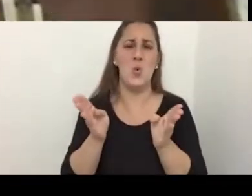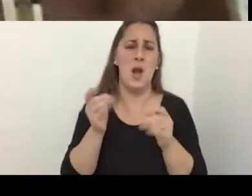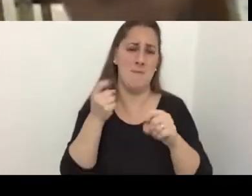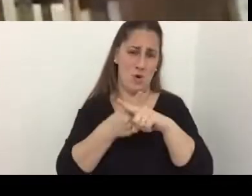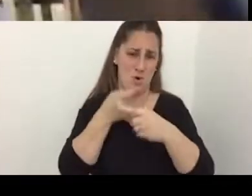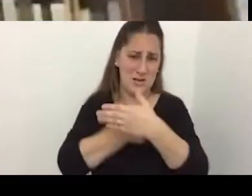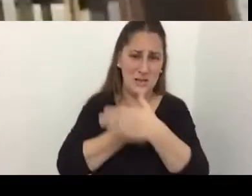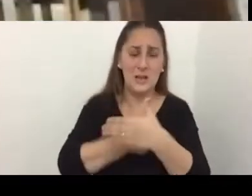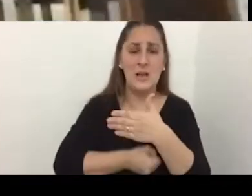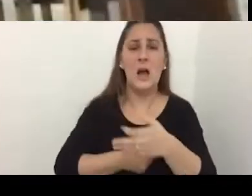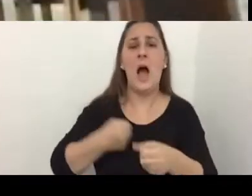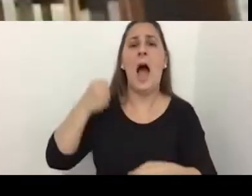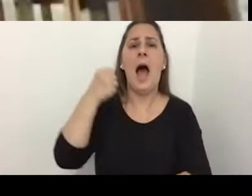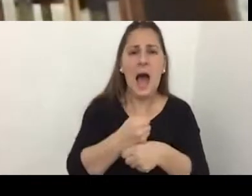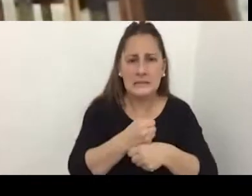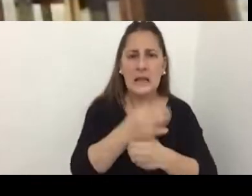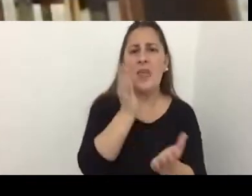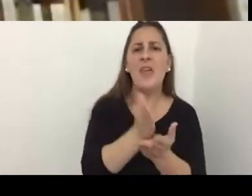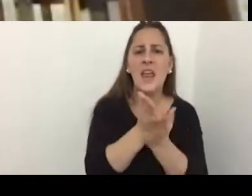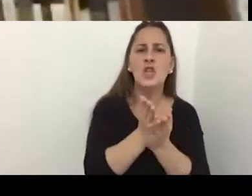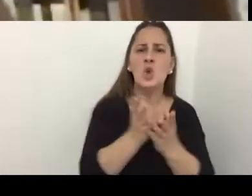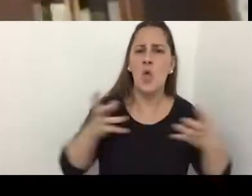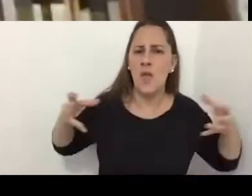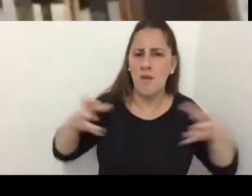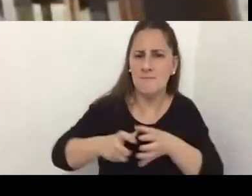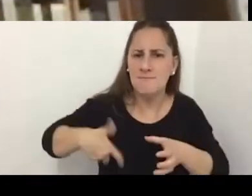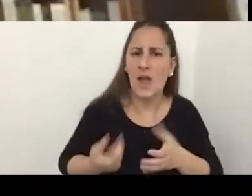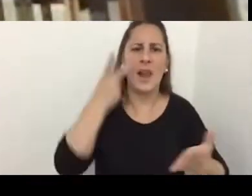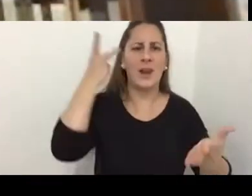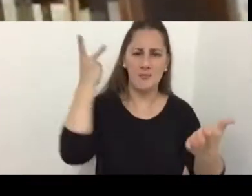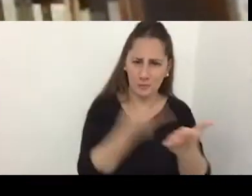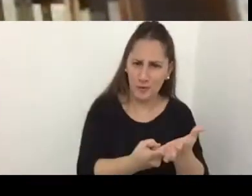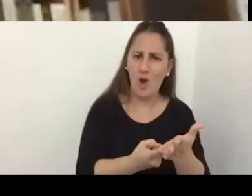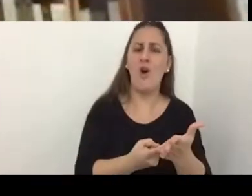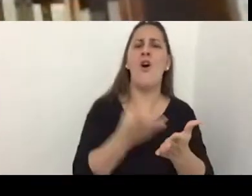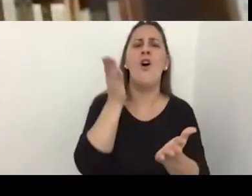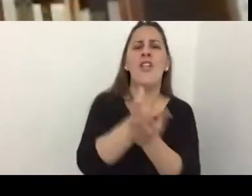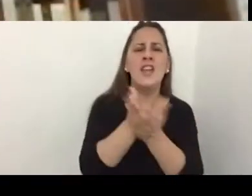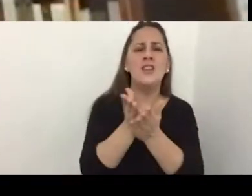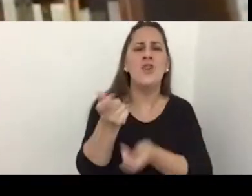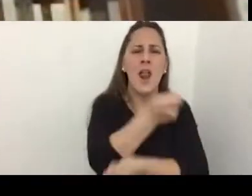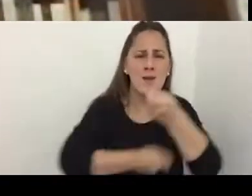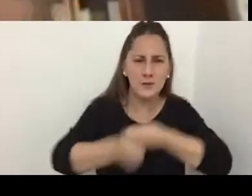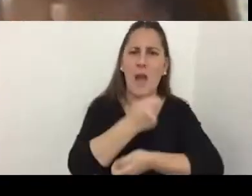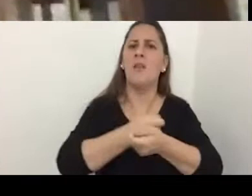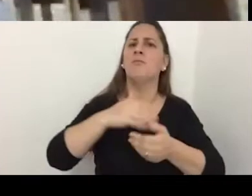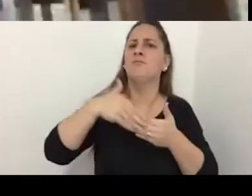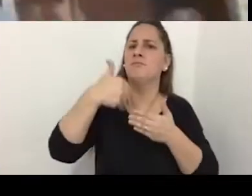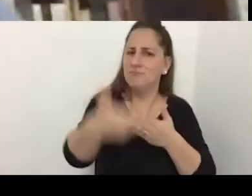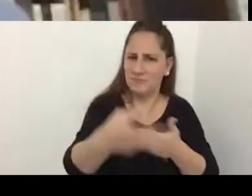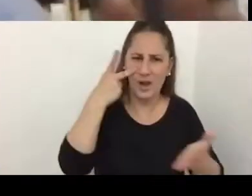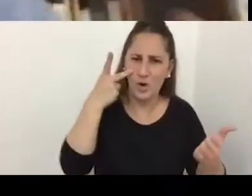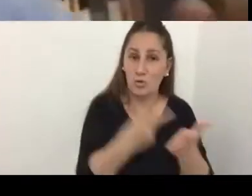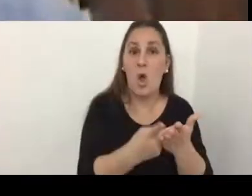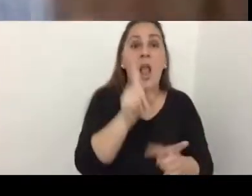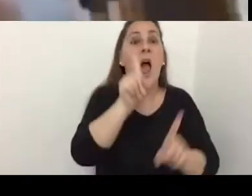hasta que se reconoció el derecho a organizarse, después se reconoció el derecho a negociar, en algunos